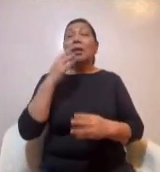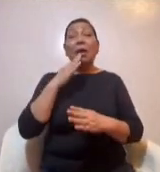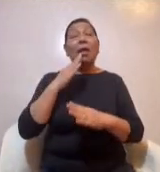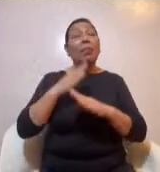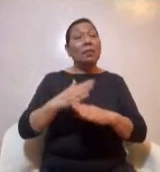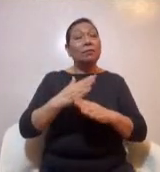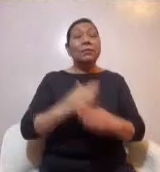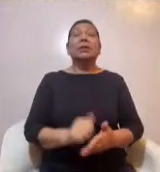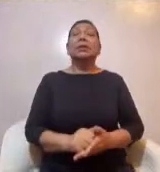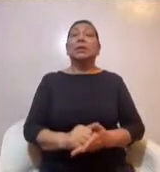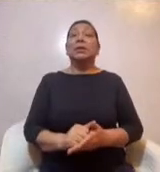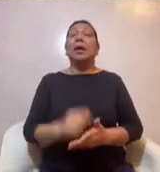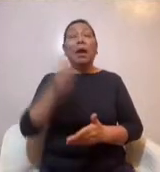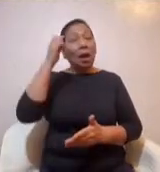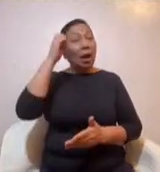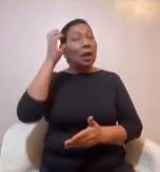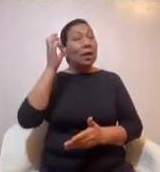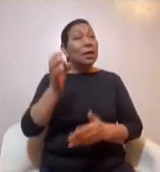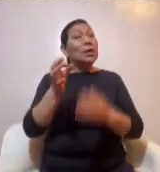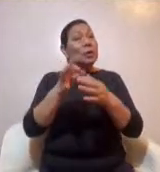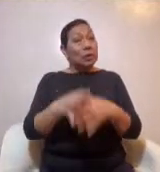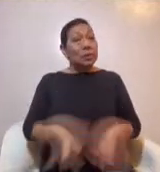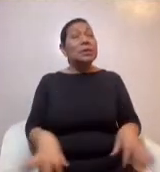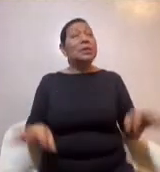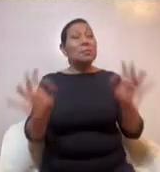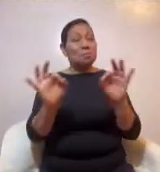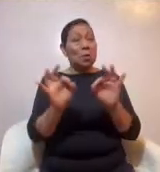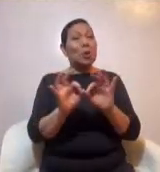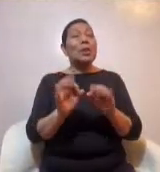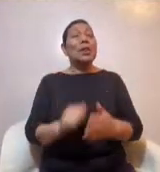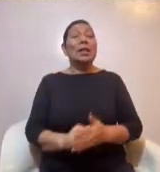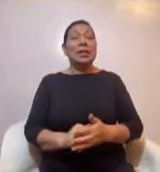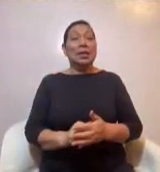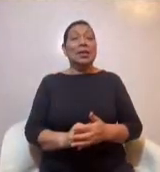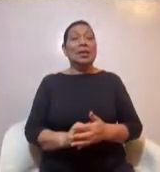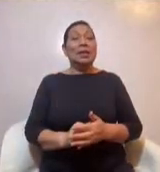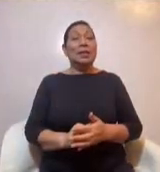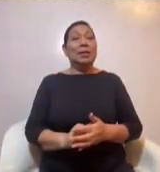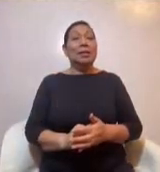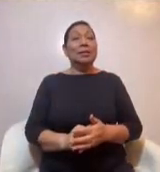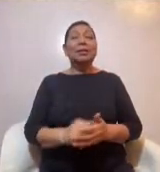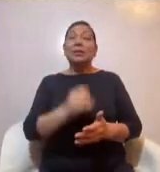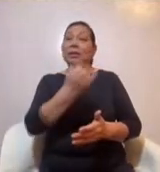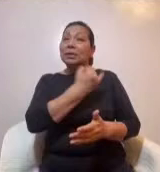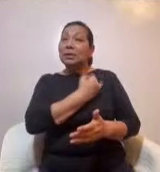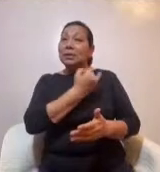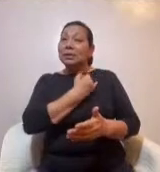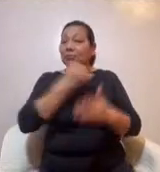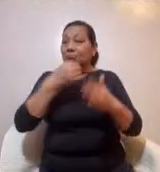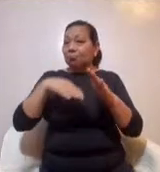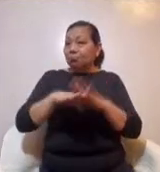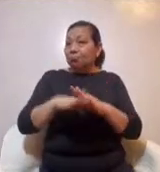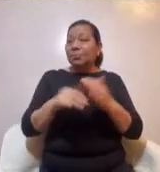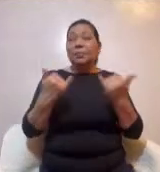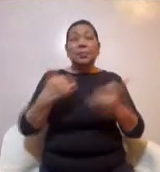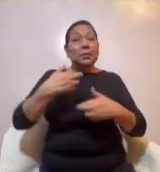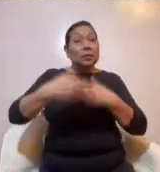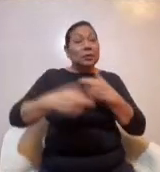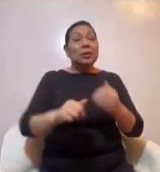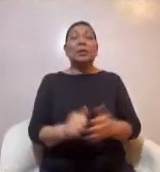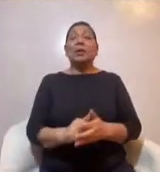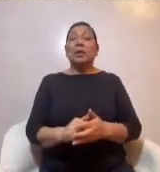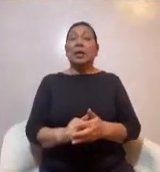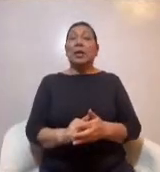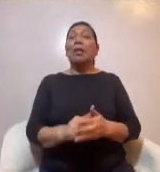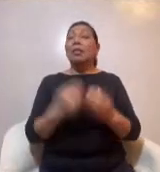el derecho a la defensa, creo que es bien importante que las instituciones involucradas en